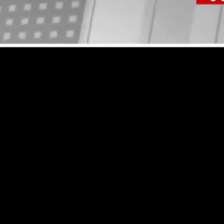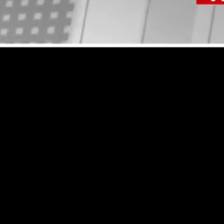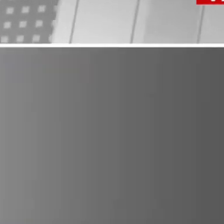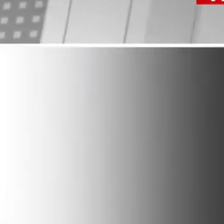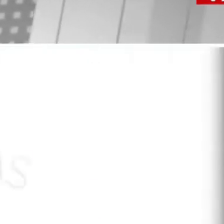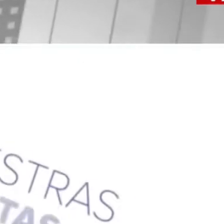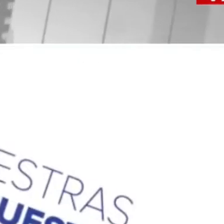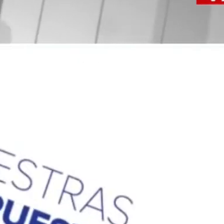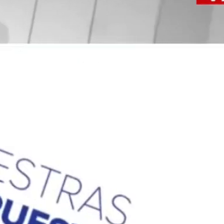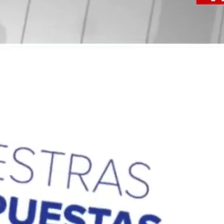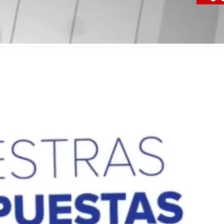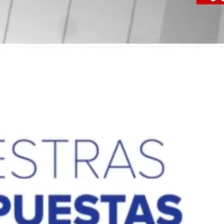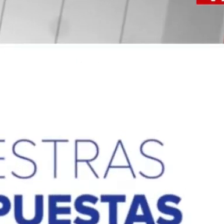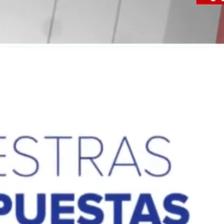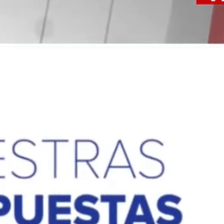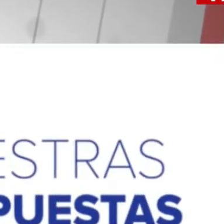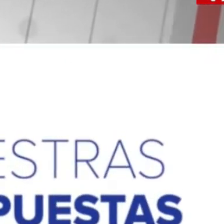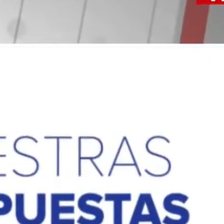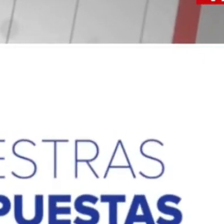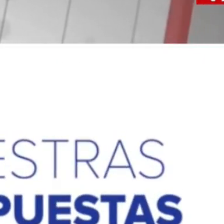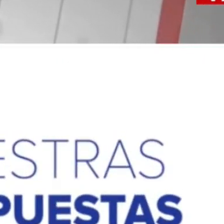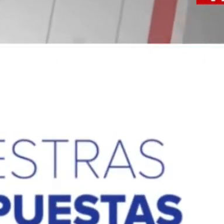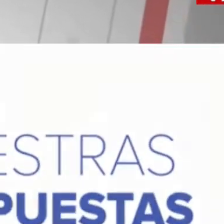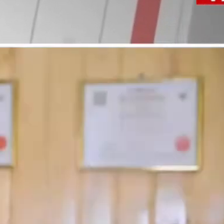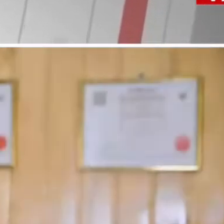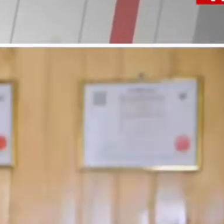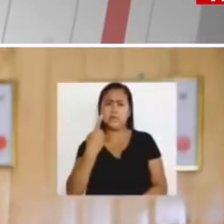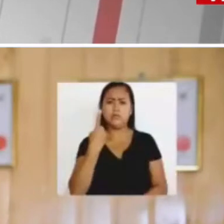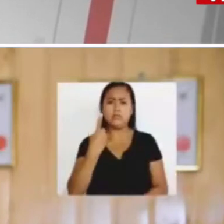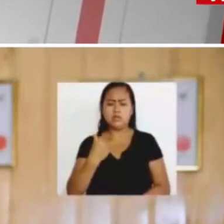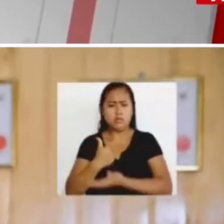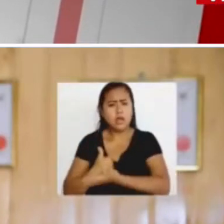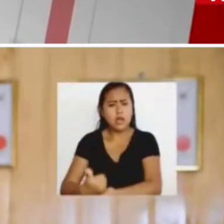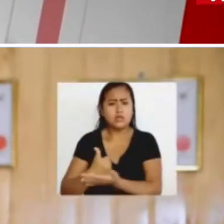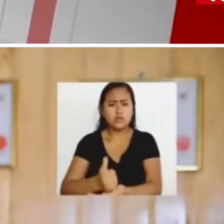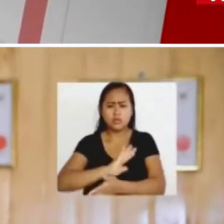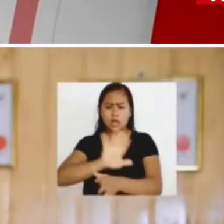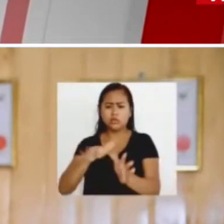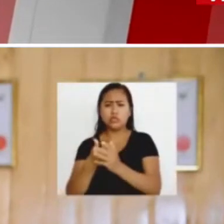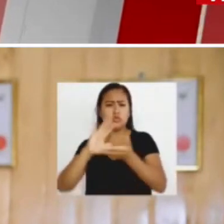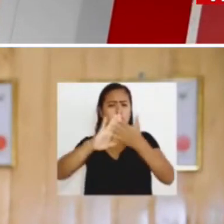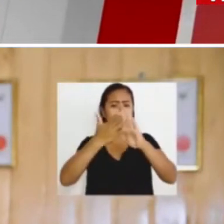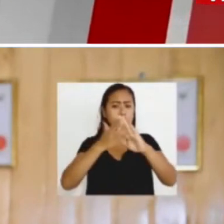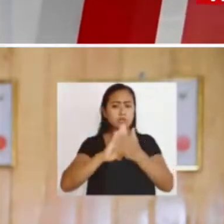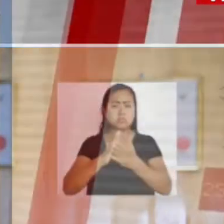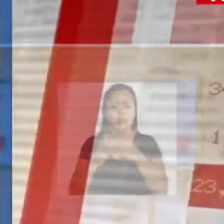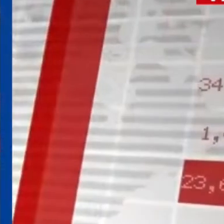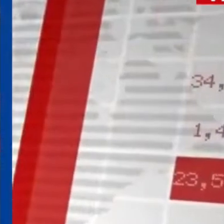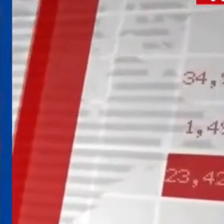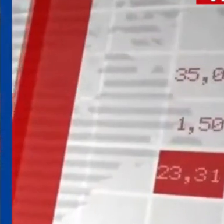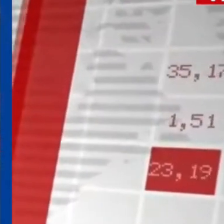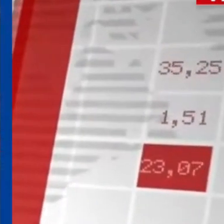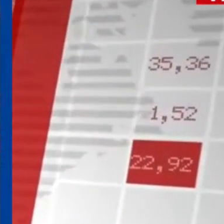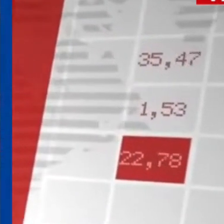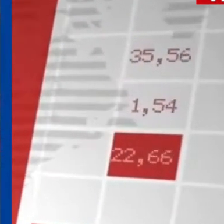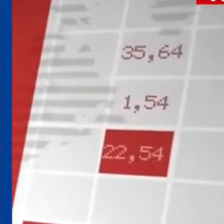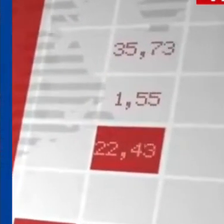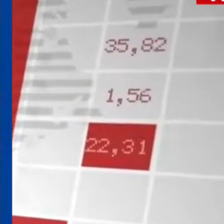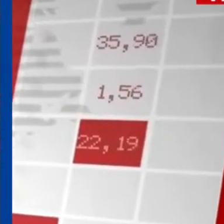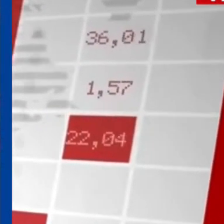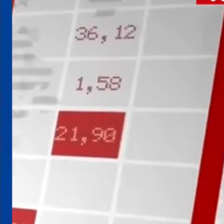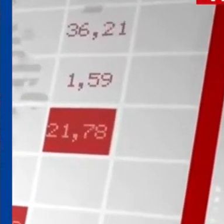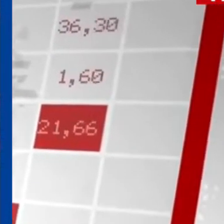Acuña prácticamente está aislado del grupo de poder, ¿ya? Y yo creo que los demás partidos en una